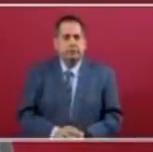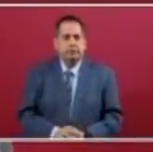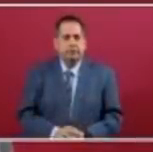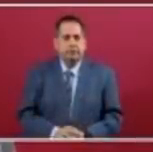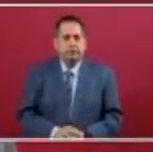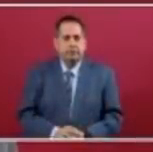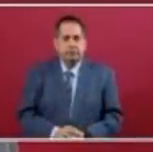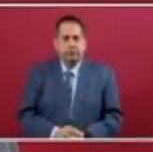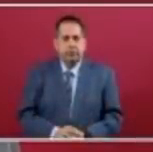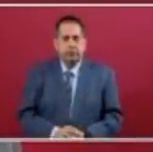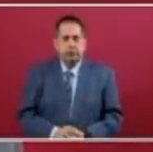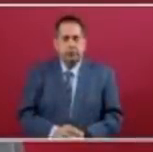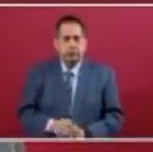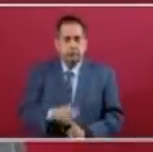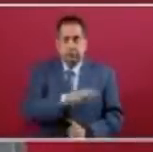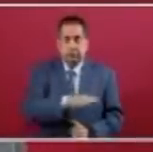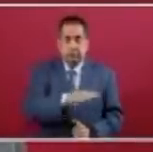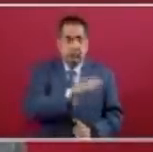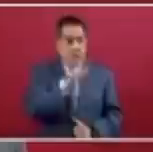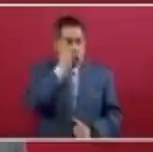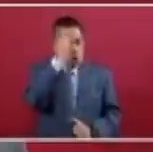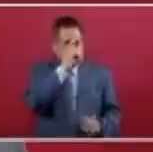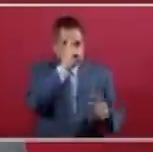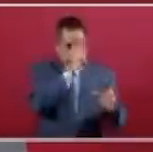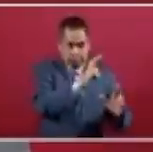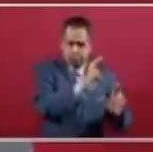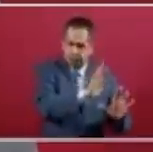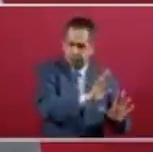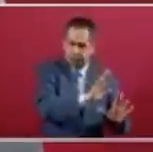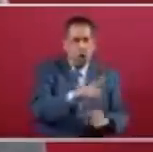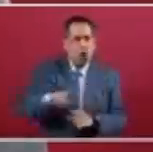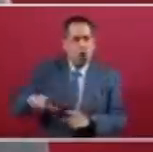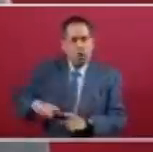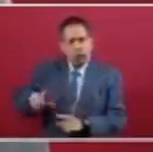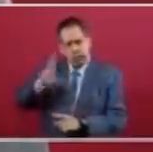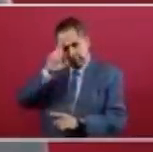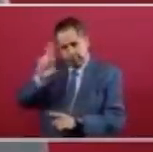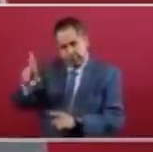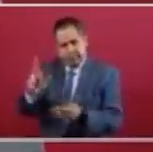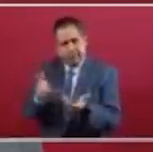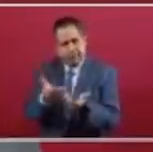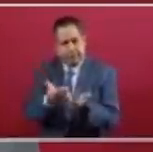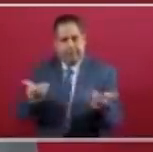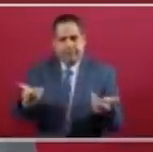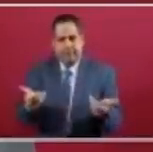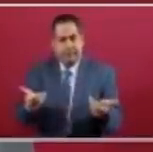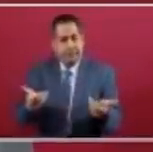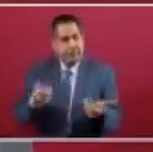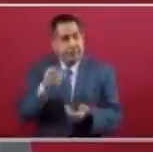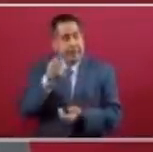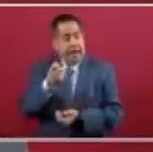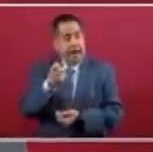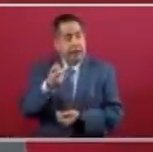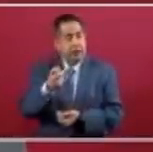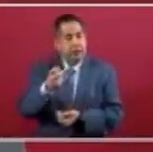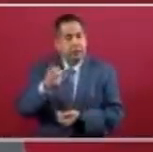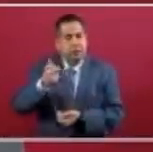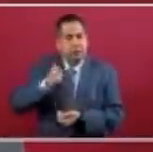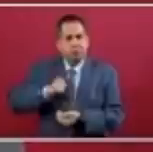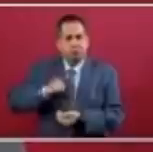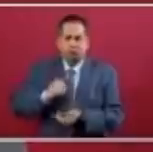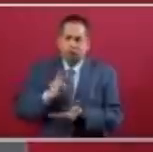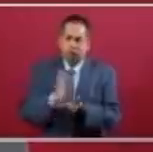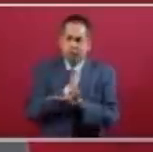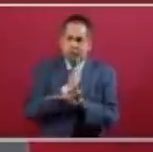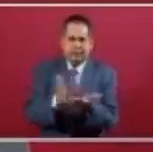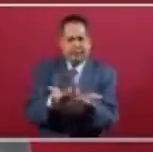A Dios lo que es de Dios y al César lo que es del César. Eso fue lo que definió la separación